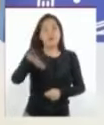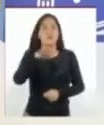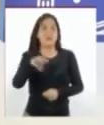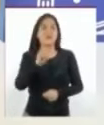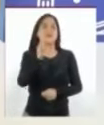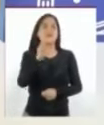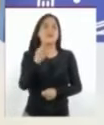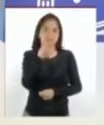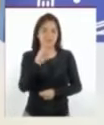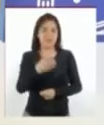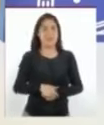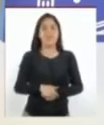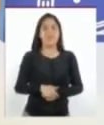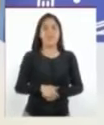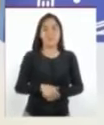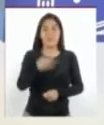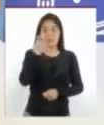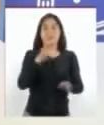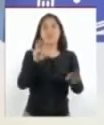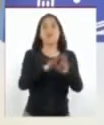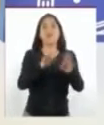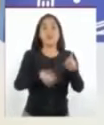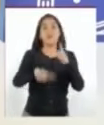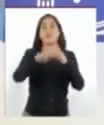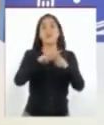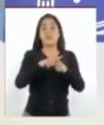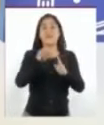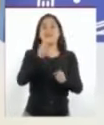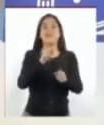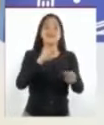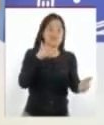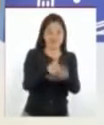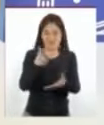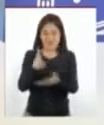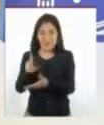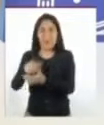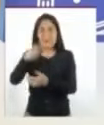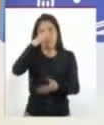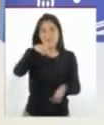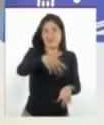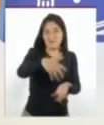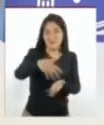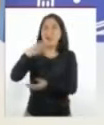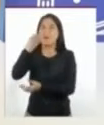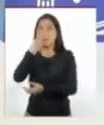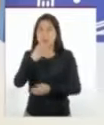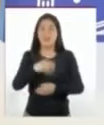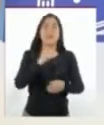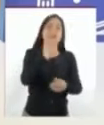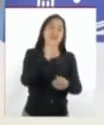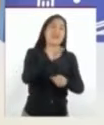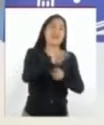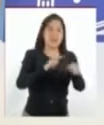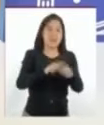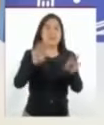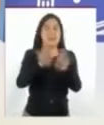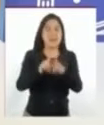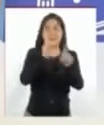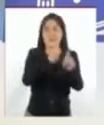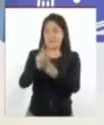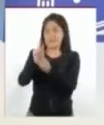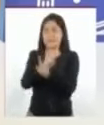búsqueda de alimentos. Esos humanos, aún cazadores y recolectores, persiguieron a esos animales